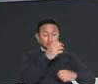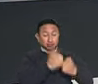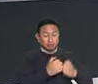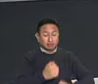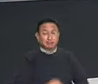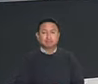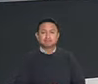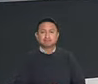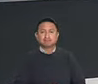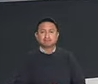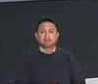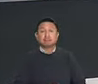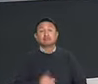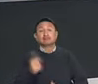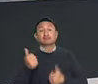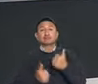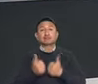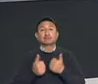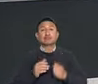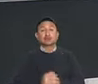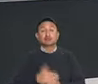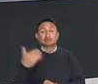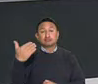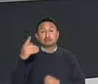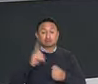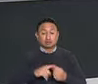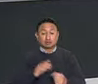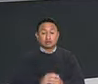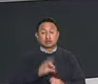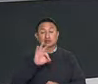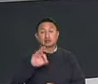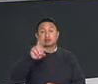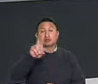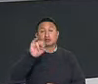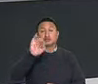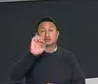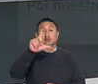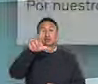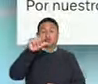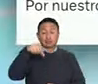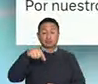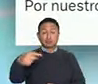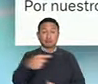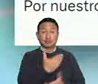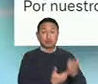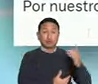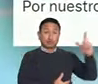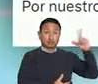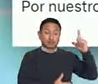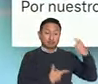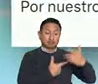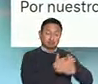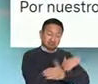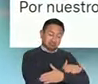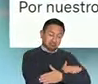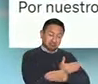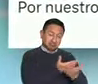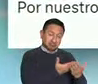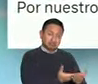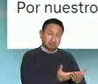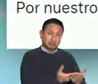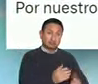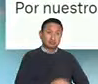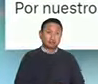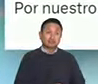perjudicados. Mientras tanto, el candidato a la alcaldía de Quito, Pedro José Freile, felicitó al nuevo líder de la ciudad, Pavel Muñoz, quien